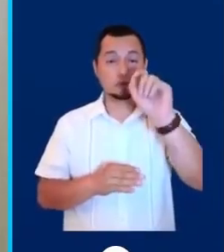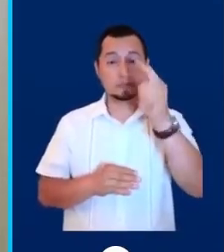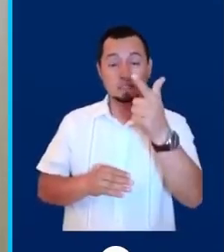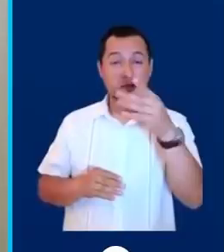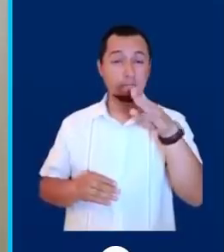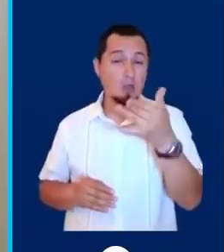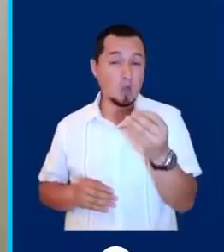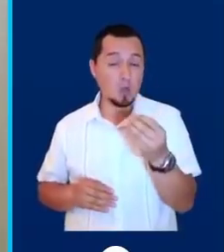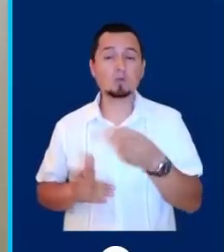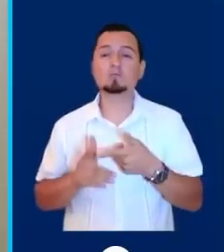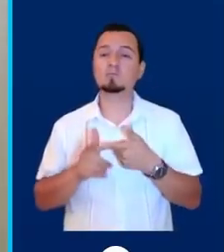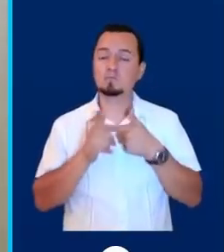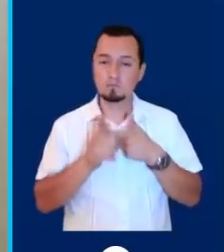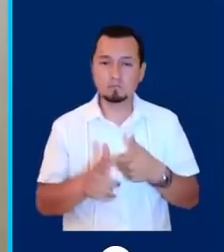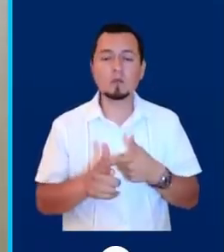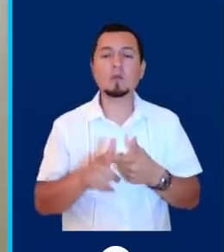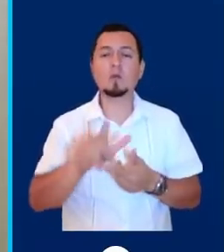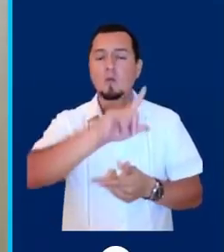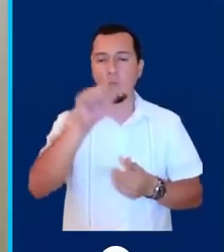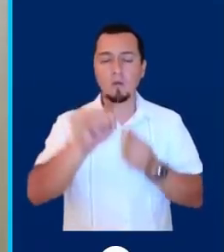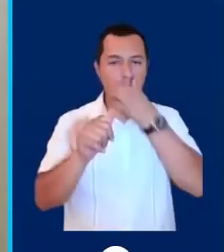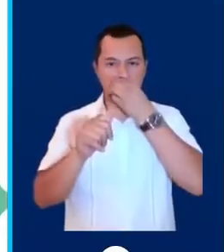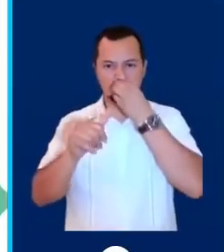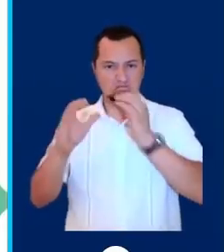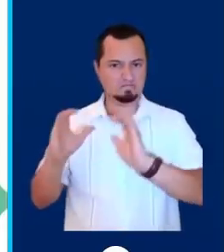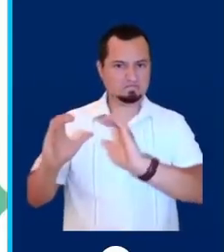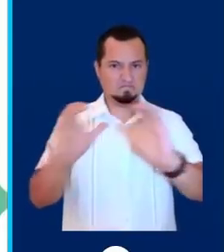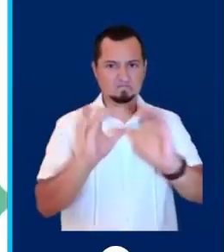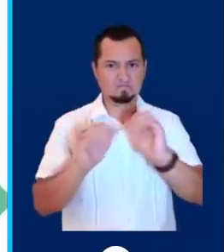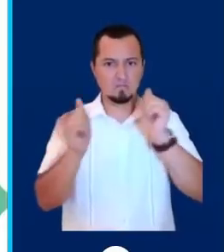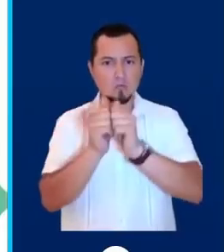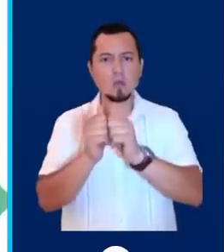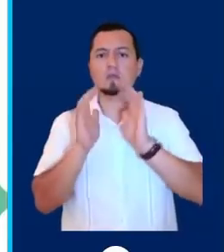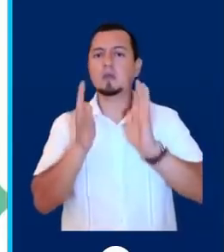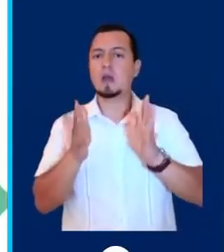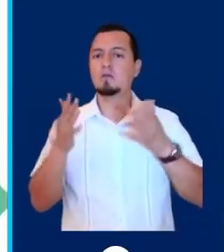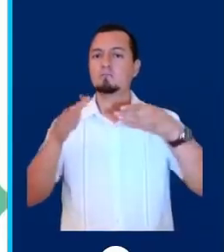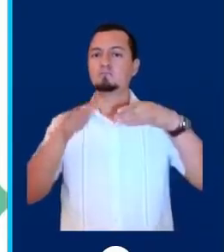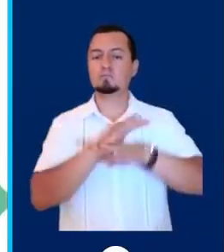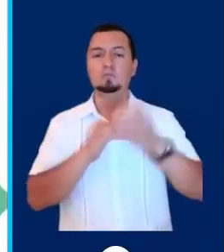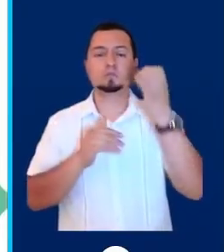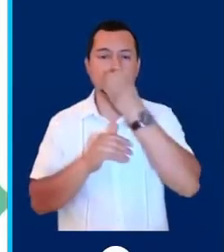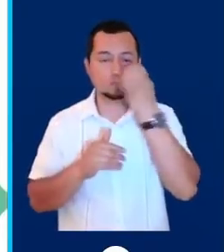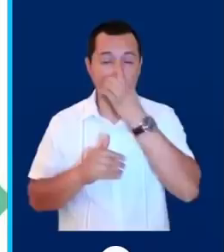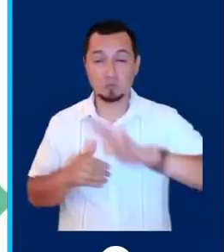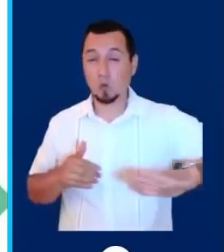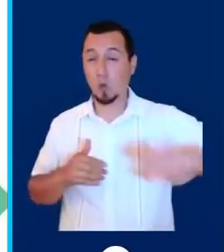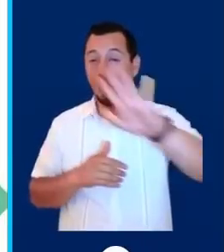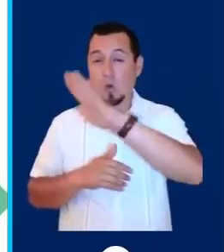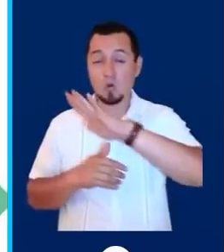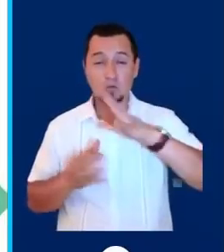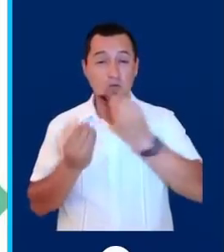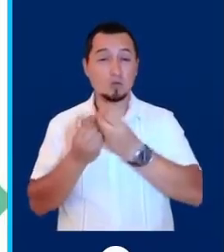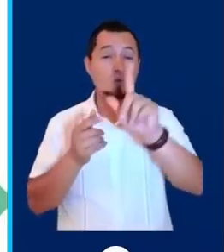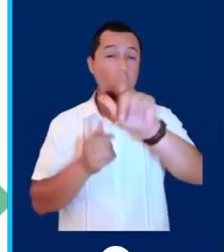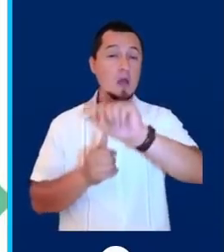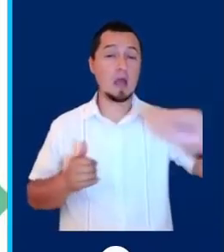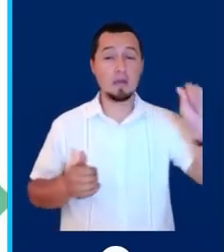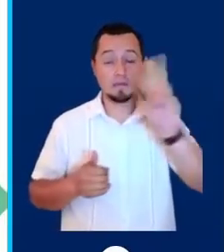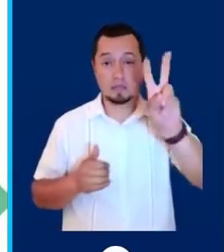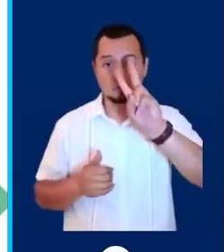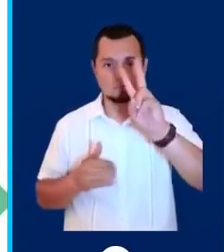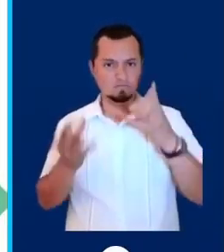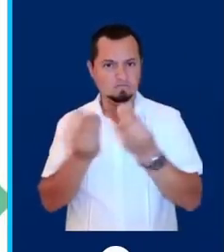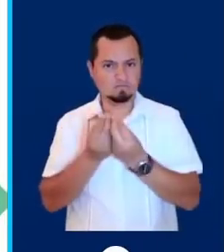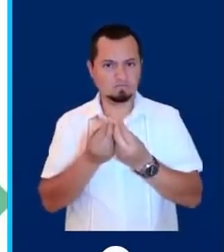mayo procedemos a otra etapa con este incremento de presencialidad. Apertura de todas las escuelas de lunes a viernes a través